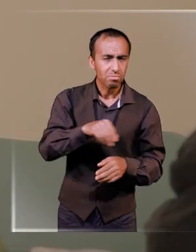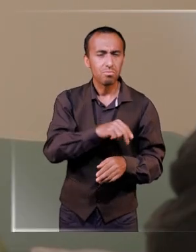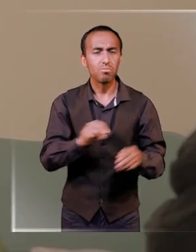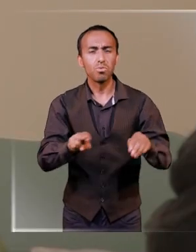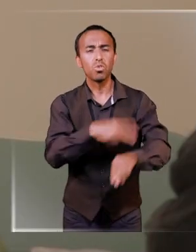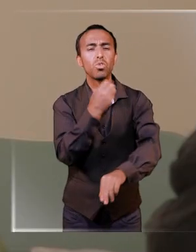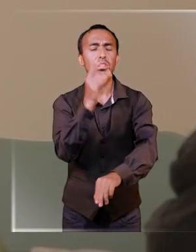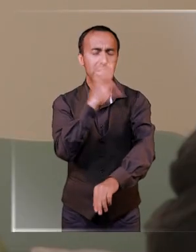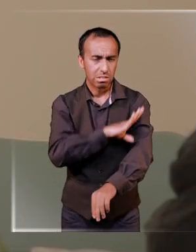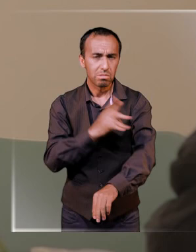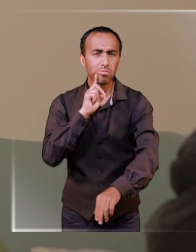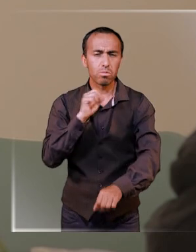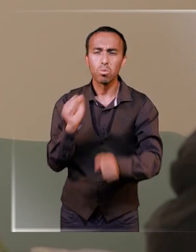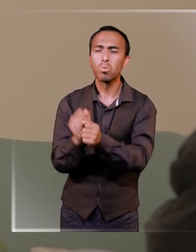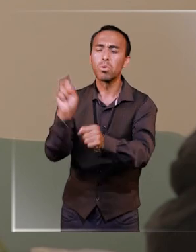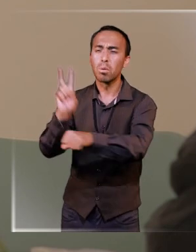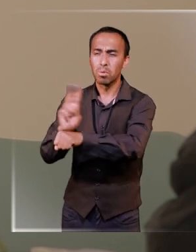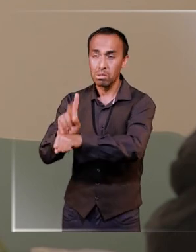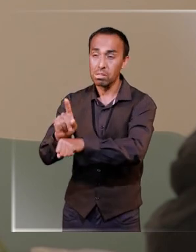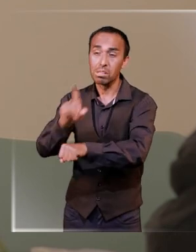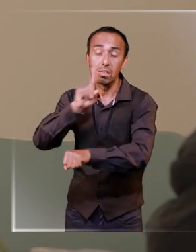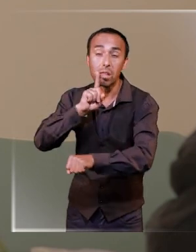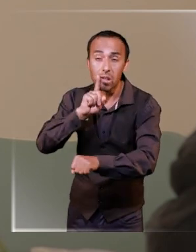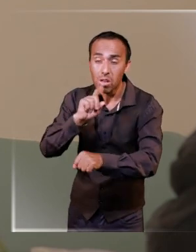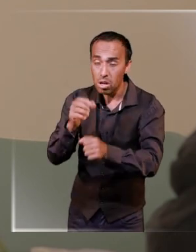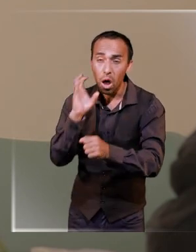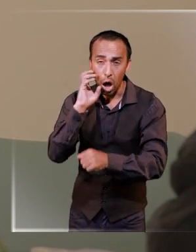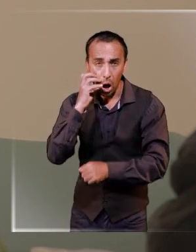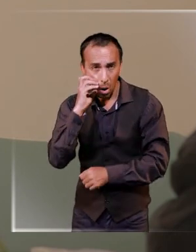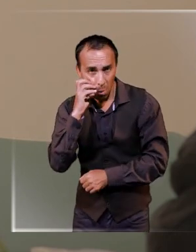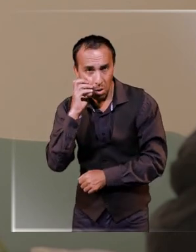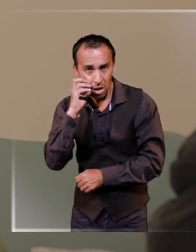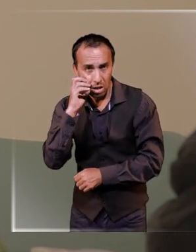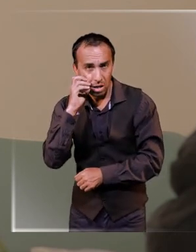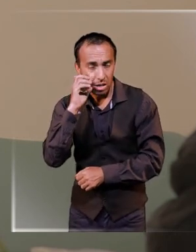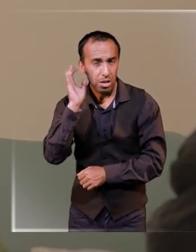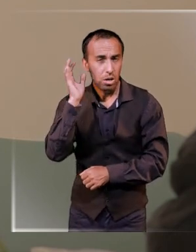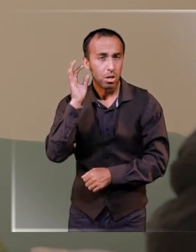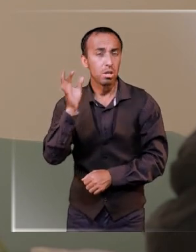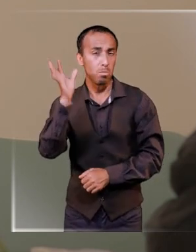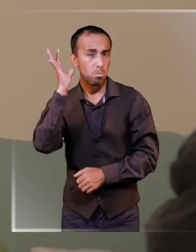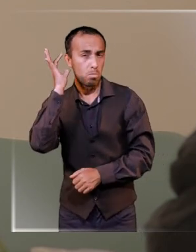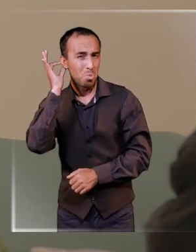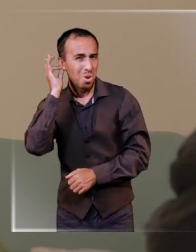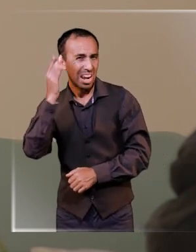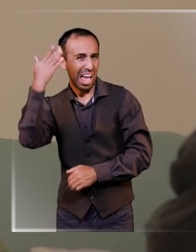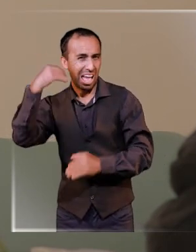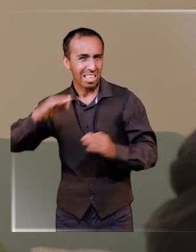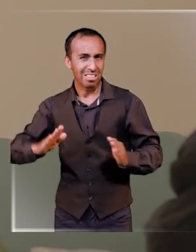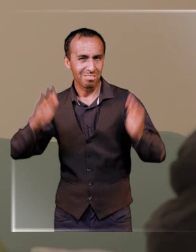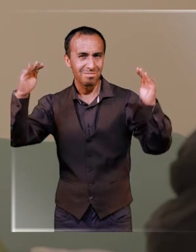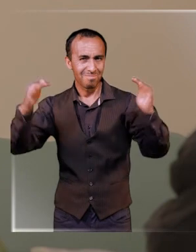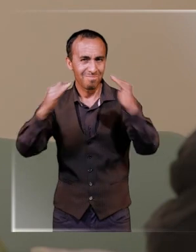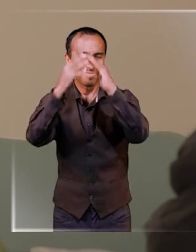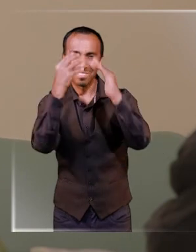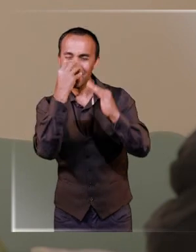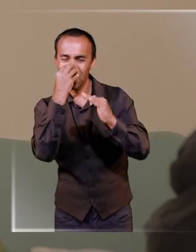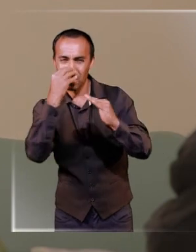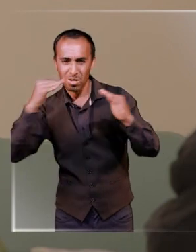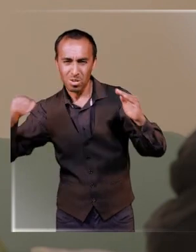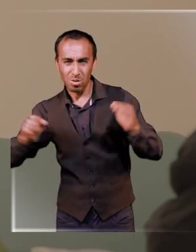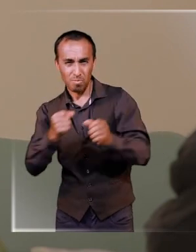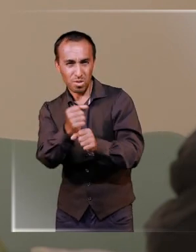norte de Chile. Es hijo de una profesora y tiene una abuela que fue mujer bala en un